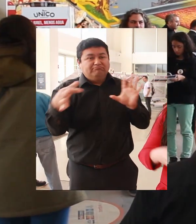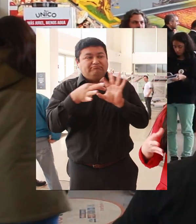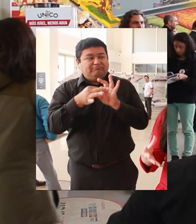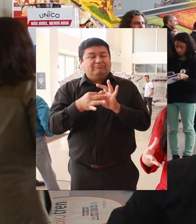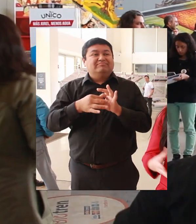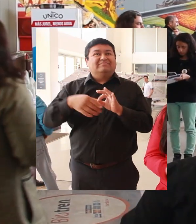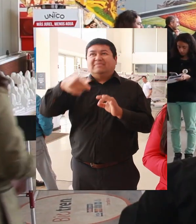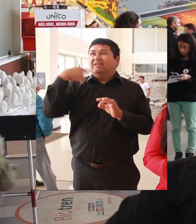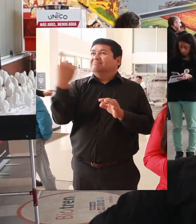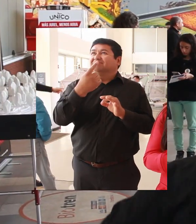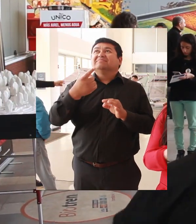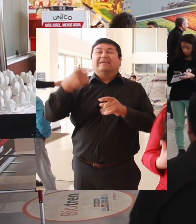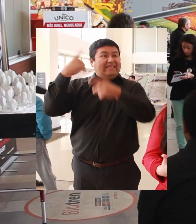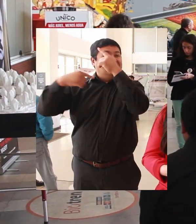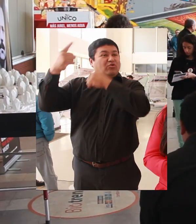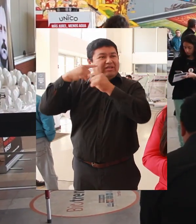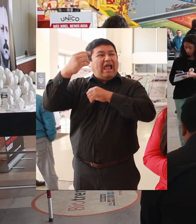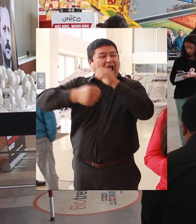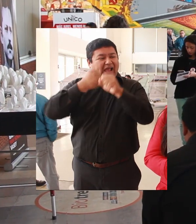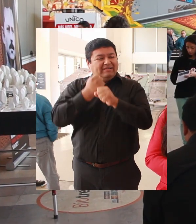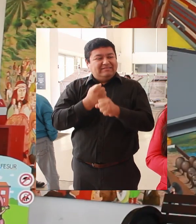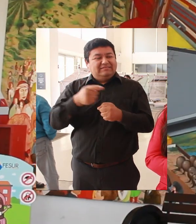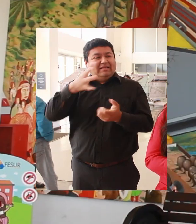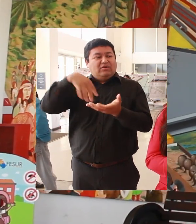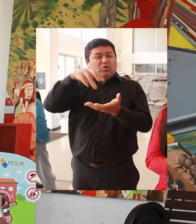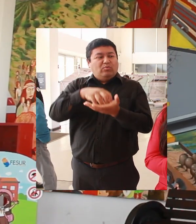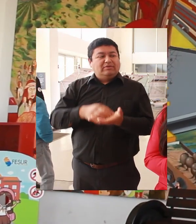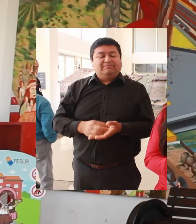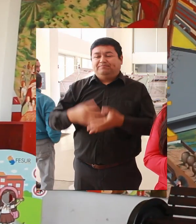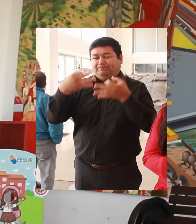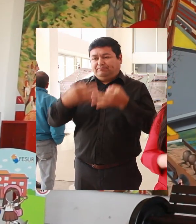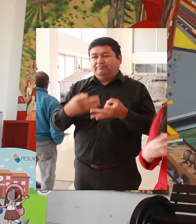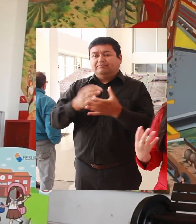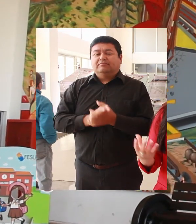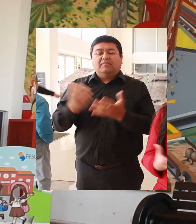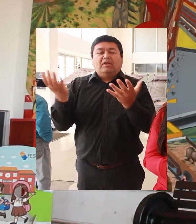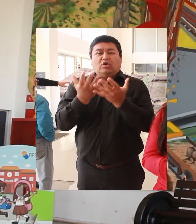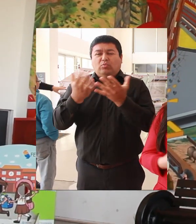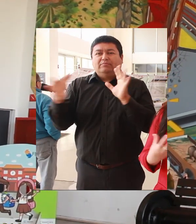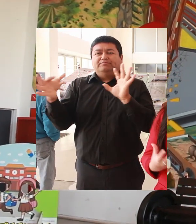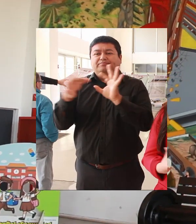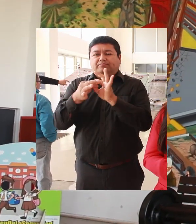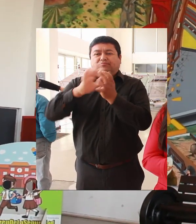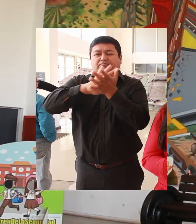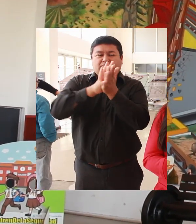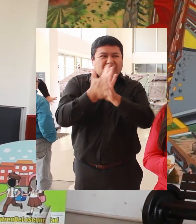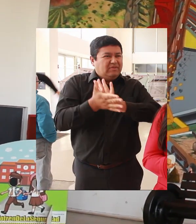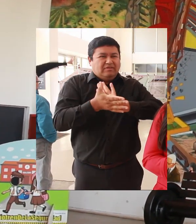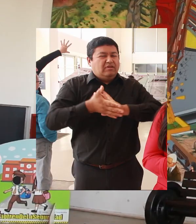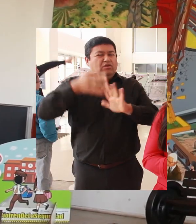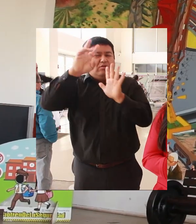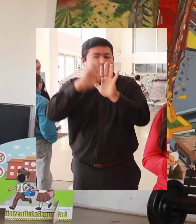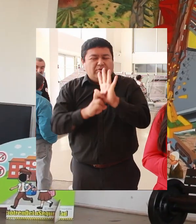una combinación de historia, de los años que tiene nuestra comuna específicamente y cómo se vincula todo esto a través